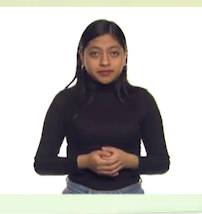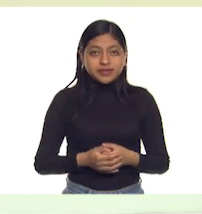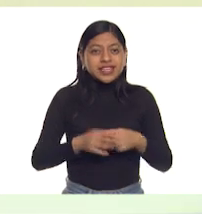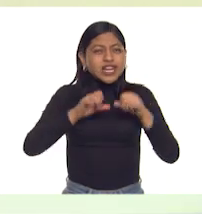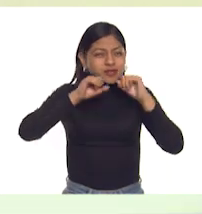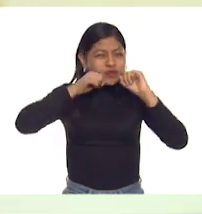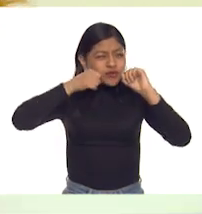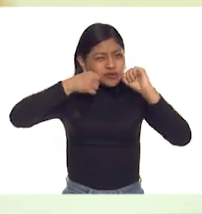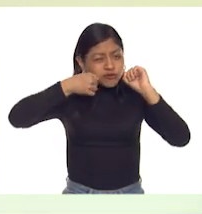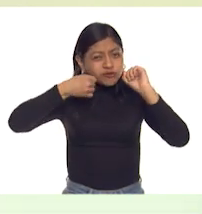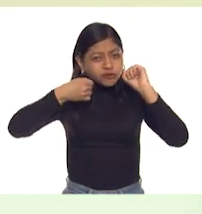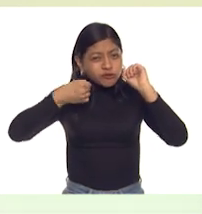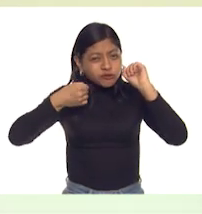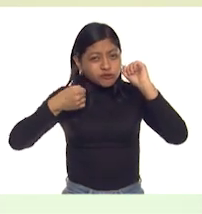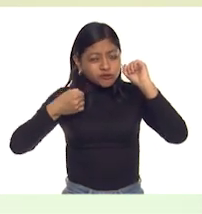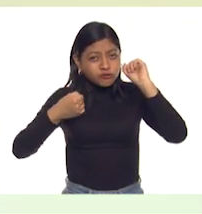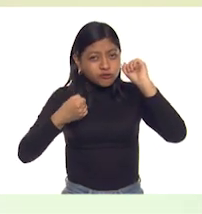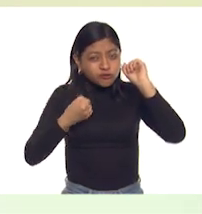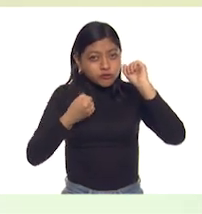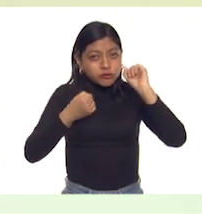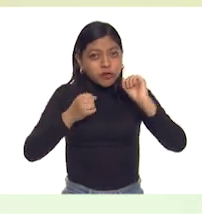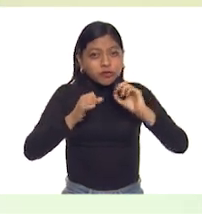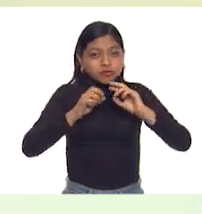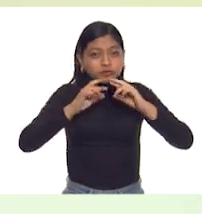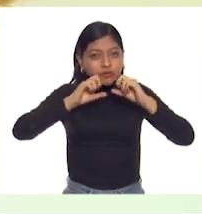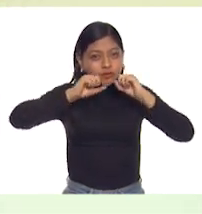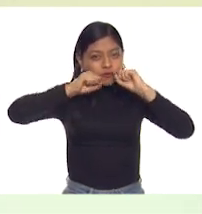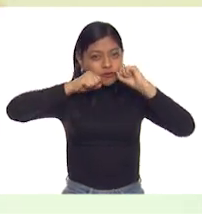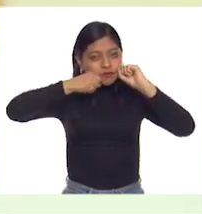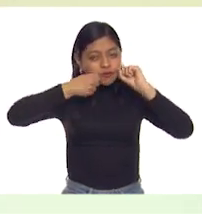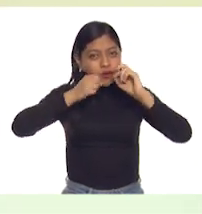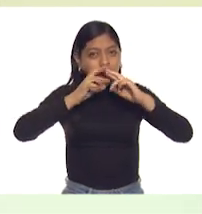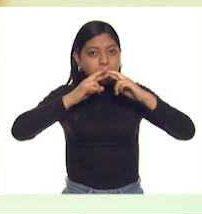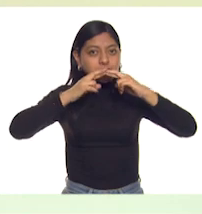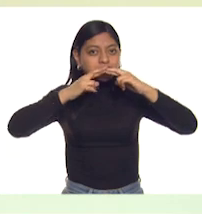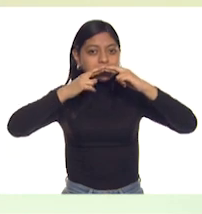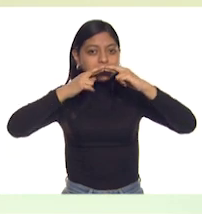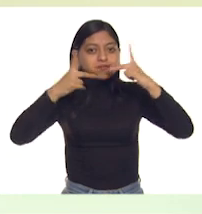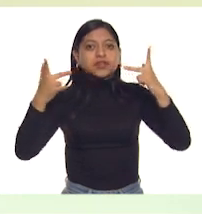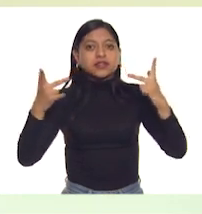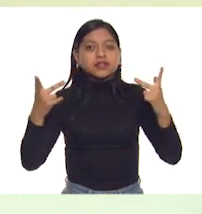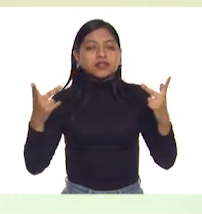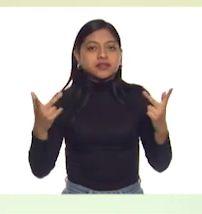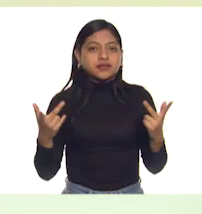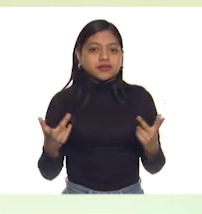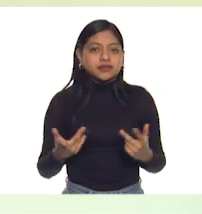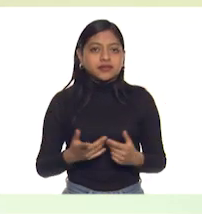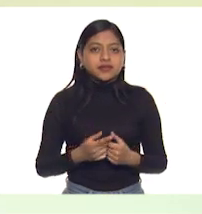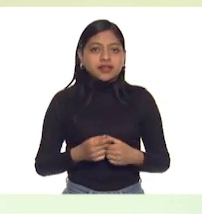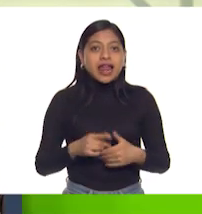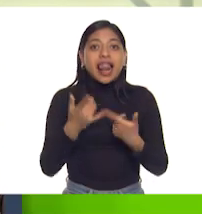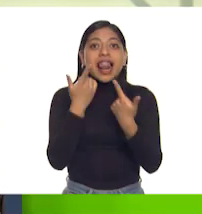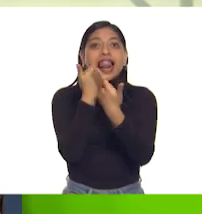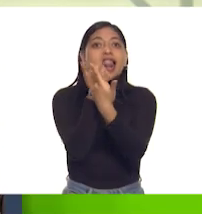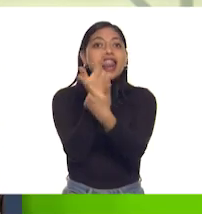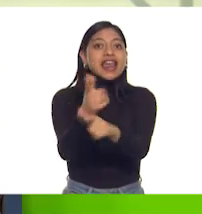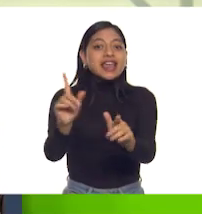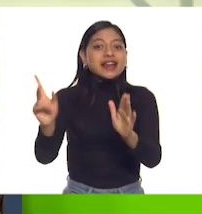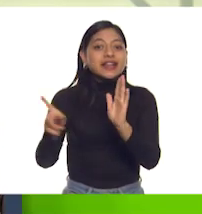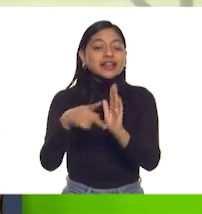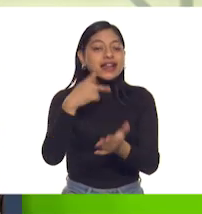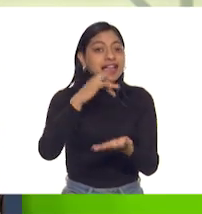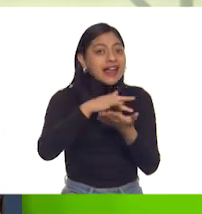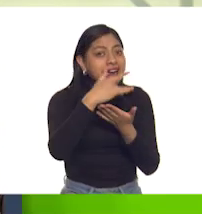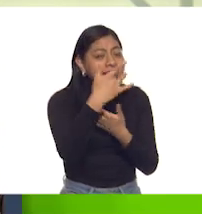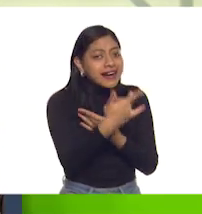Tanto que el amarre roído se hizo cargo del resto. ¡Oh! ¡Oh!